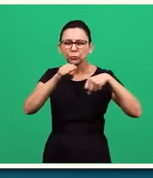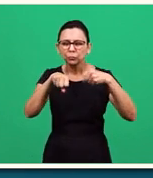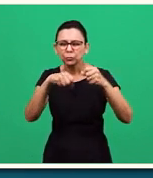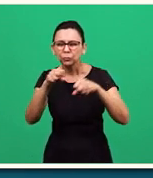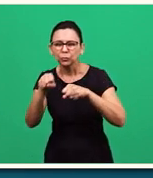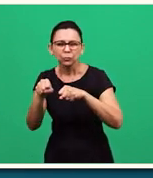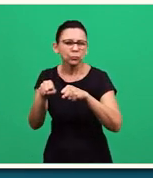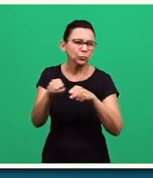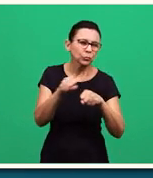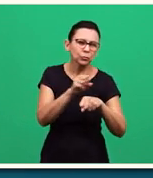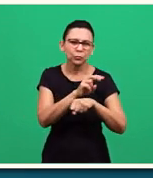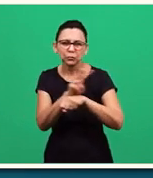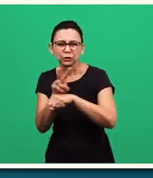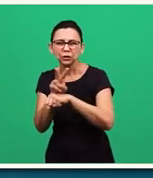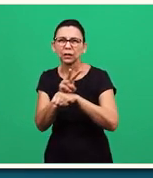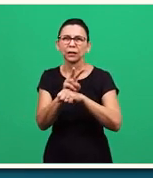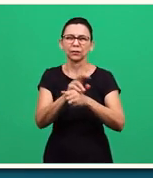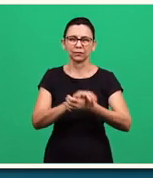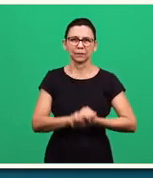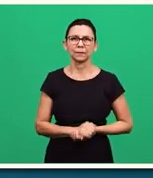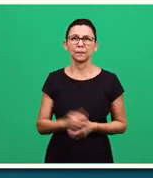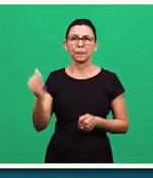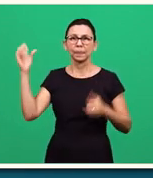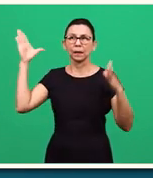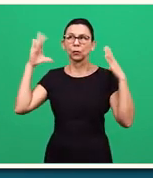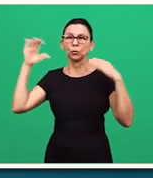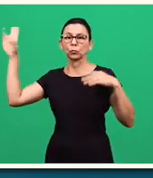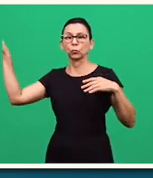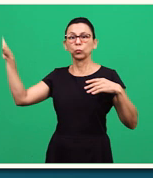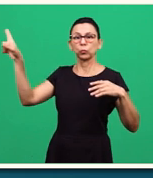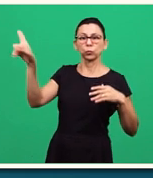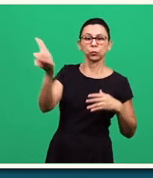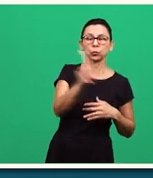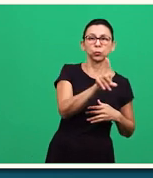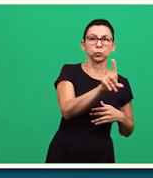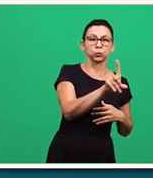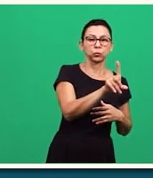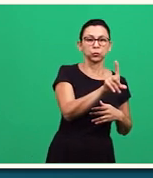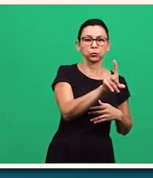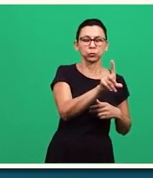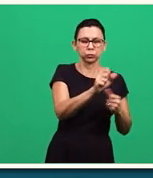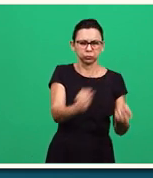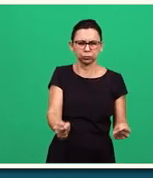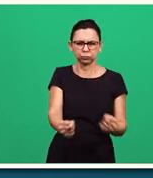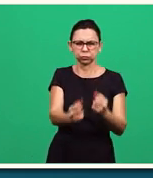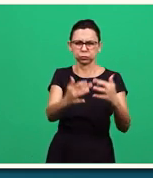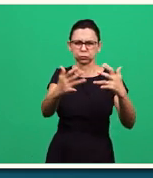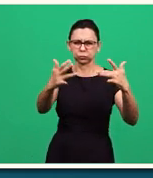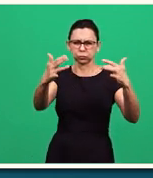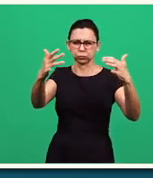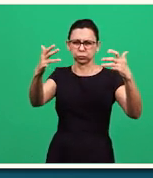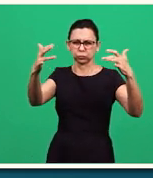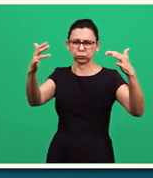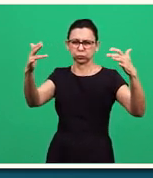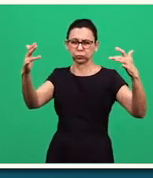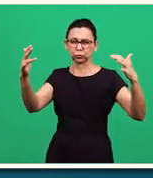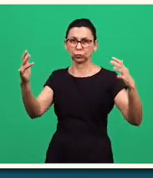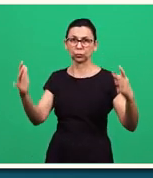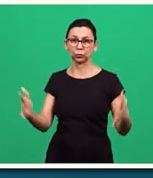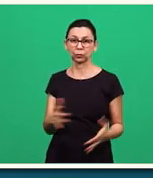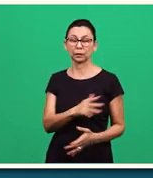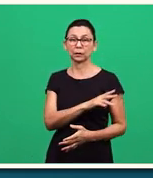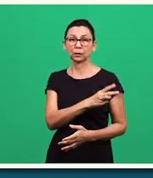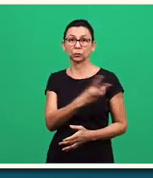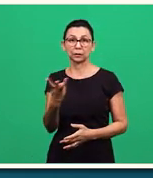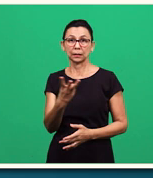aquí se les presentó un ángel del Señor, y la gloria del Señor los rodeó de resplandor, y